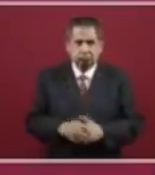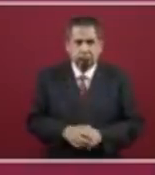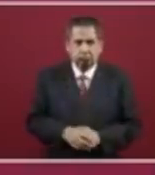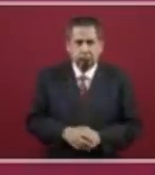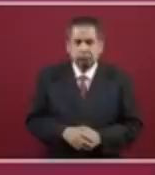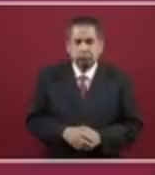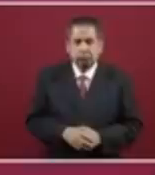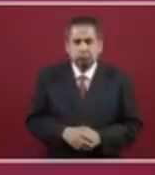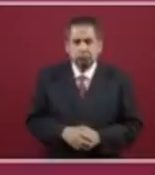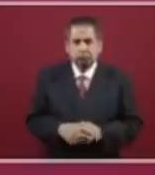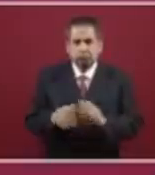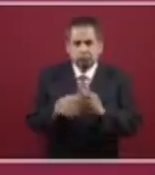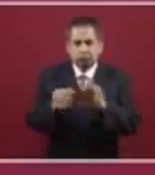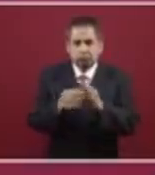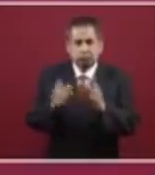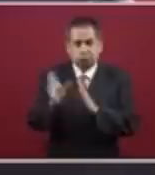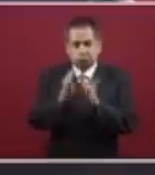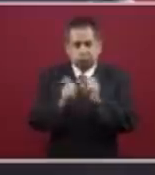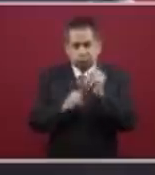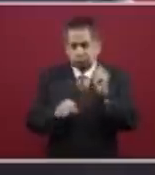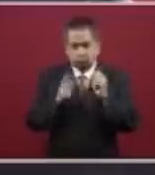es constitucional,